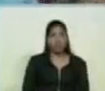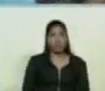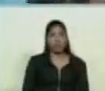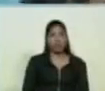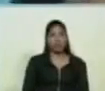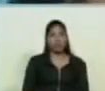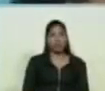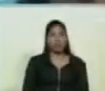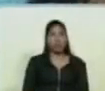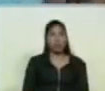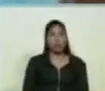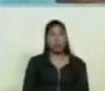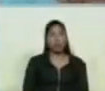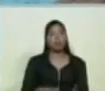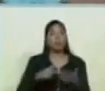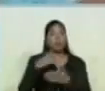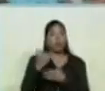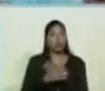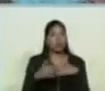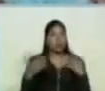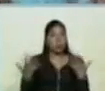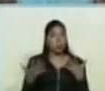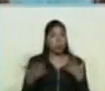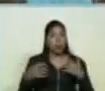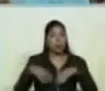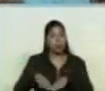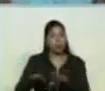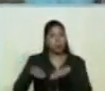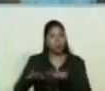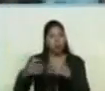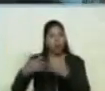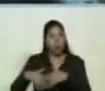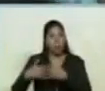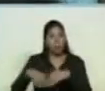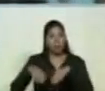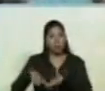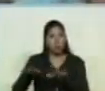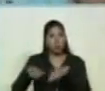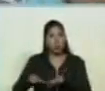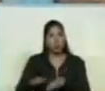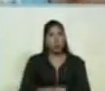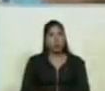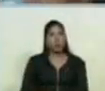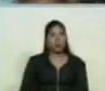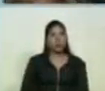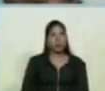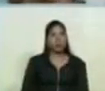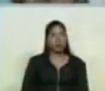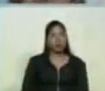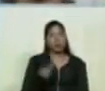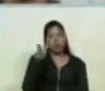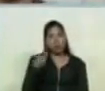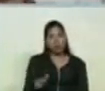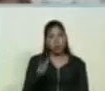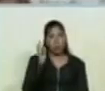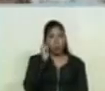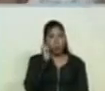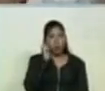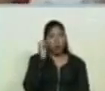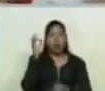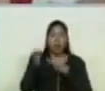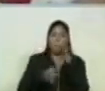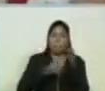aquí presente, presidente, como lo es la textilera Confecciones La Veguita. Yo quiero que sea Carolina la que le hable al país